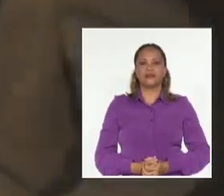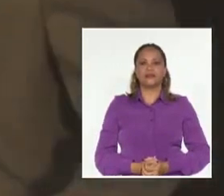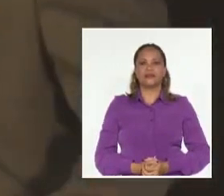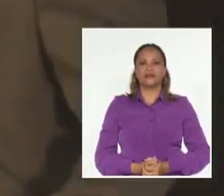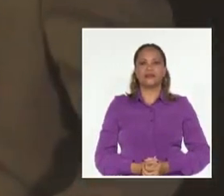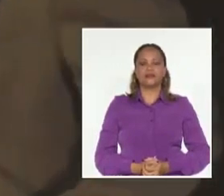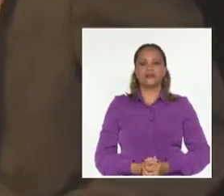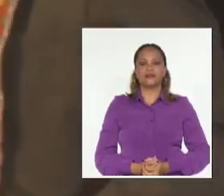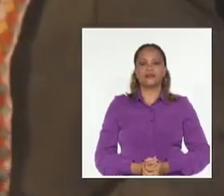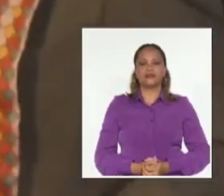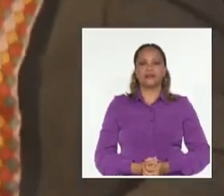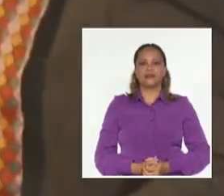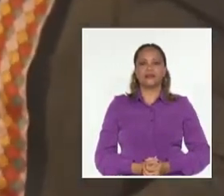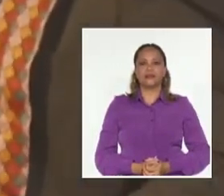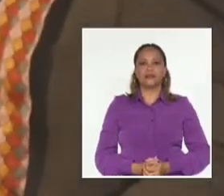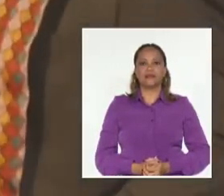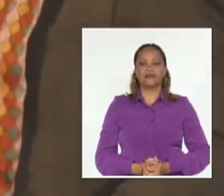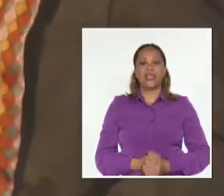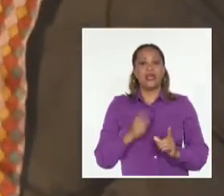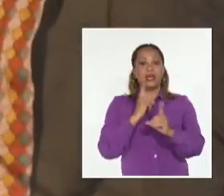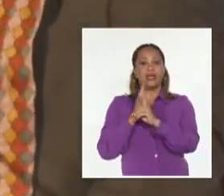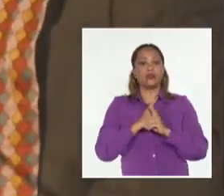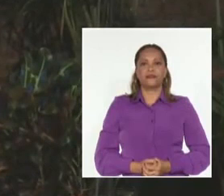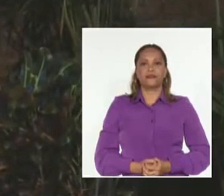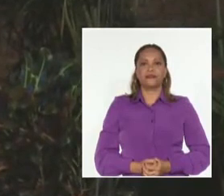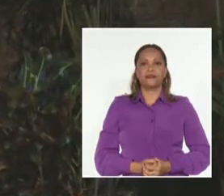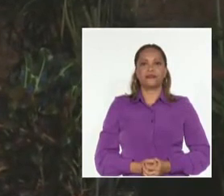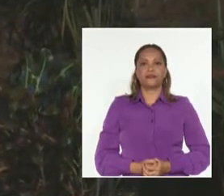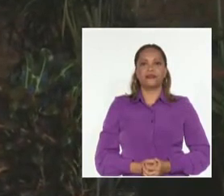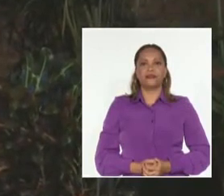Y es que este encuentro colma las emociones que hemos estado viviendo en estos días.